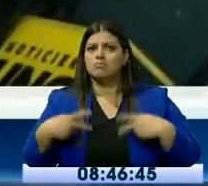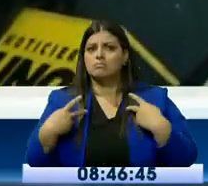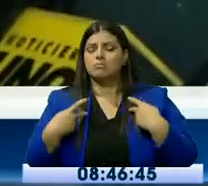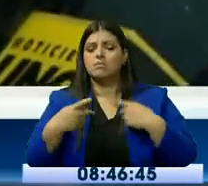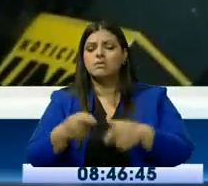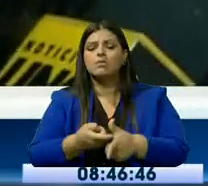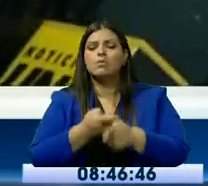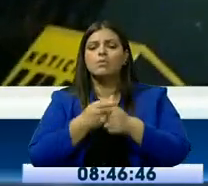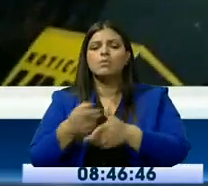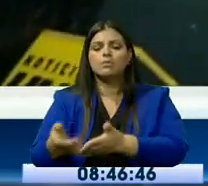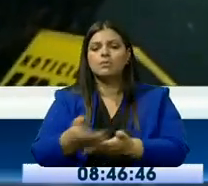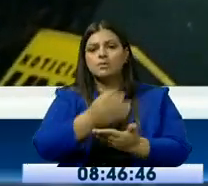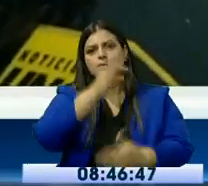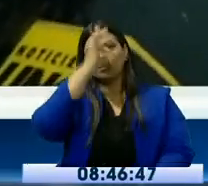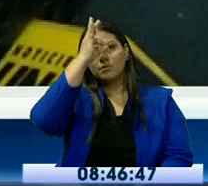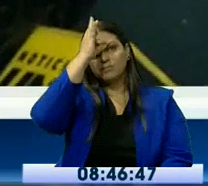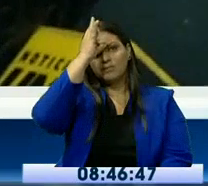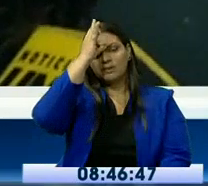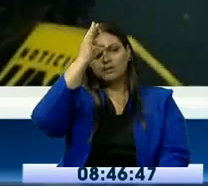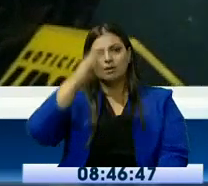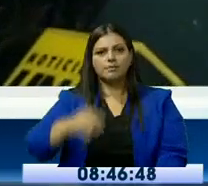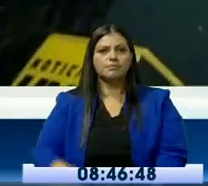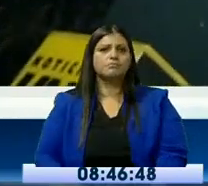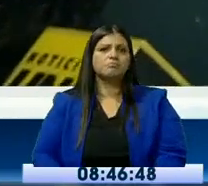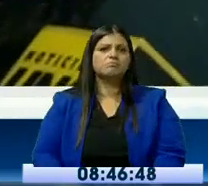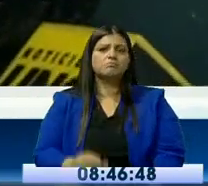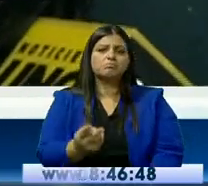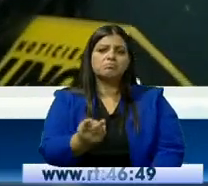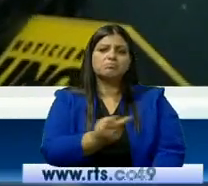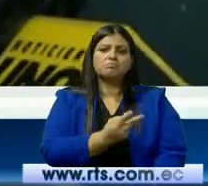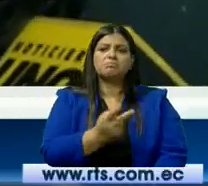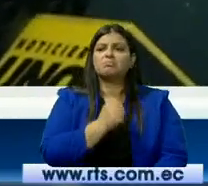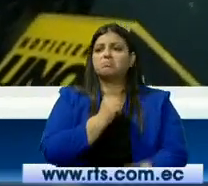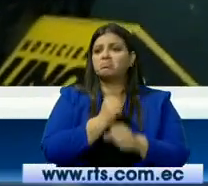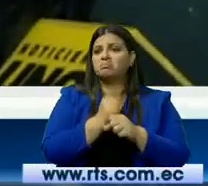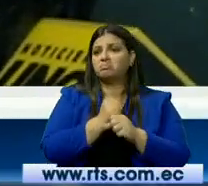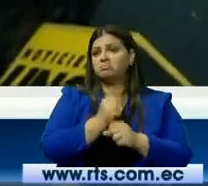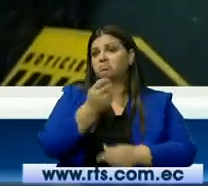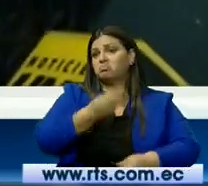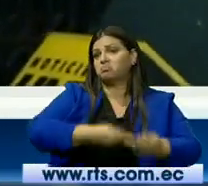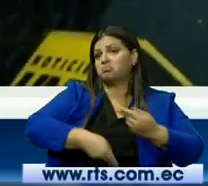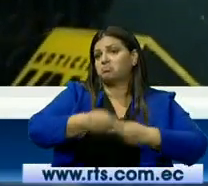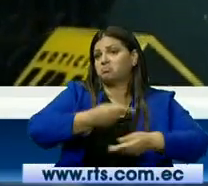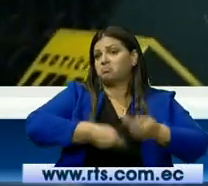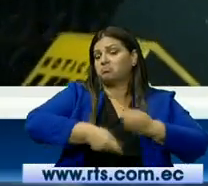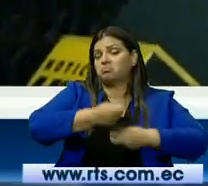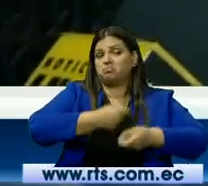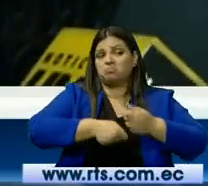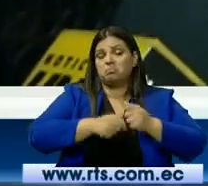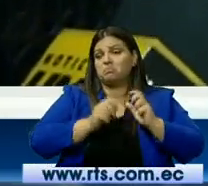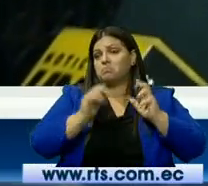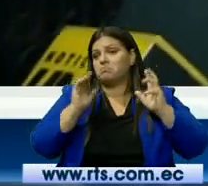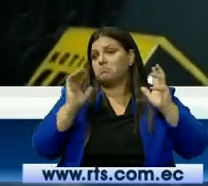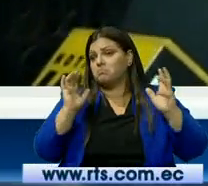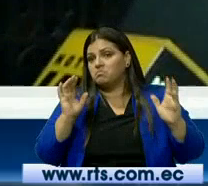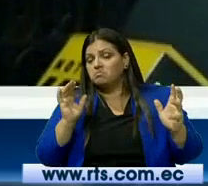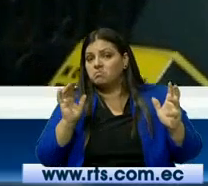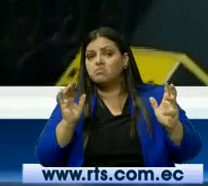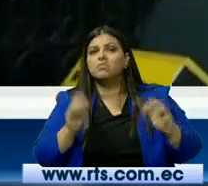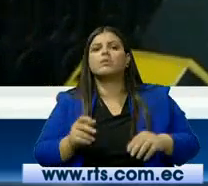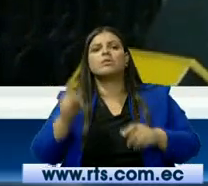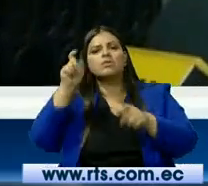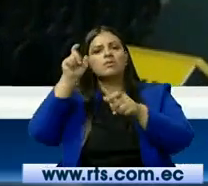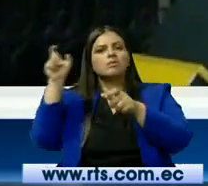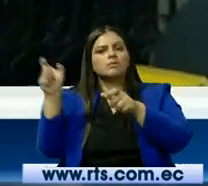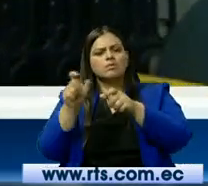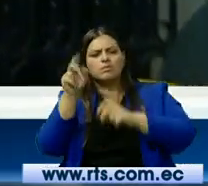Ellos constantemente vienen casi todos los días por este sector, ¿no? Dedicado, según dicen, a actividades comerciales. En todo caso, la fiscalía está